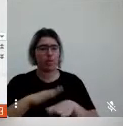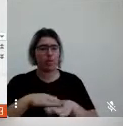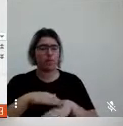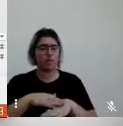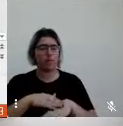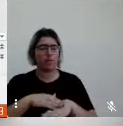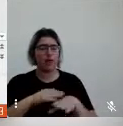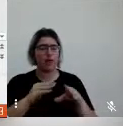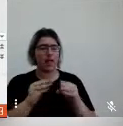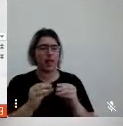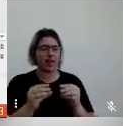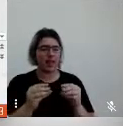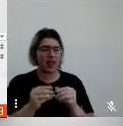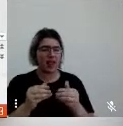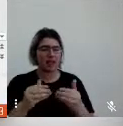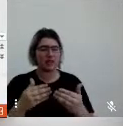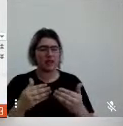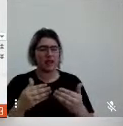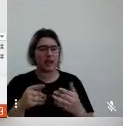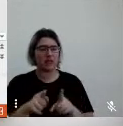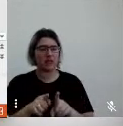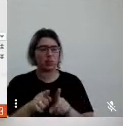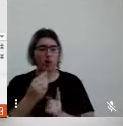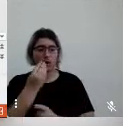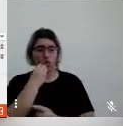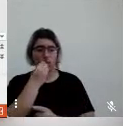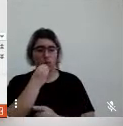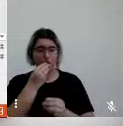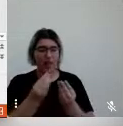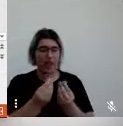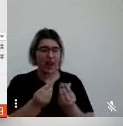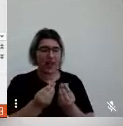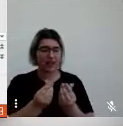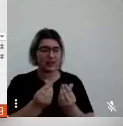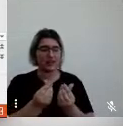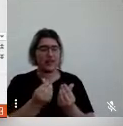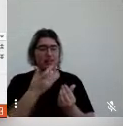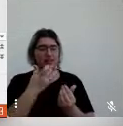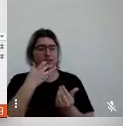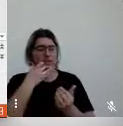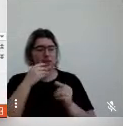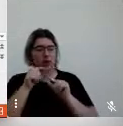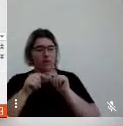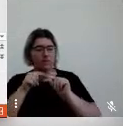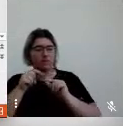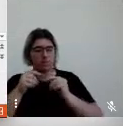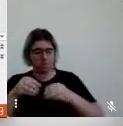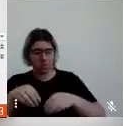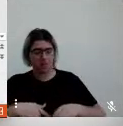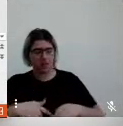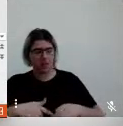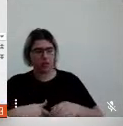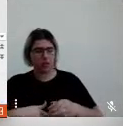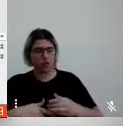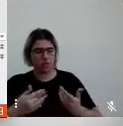que se consuman, pues si tenemos una buena microbiota, a nivel intestinal,